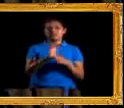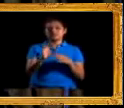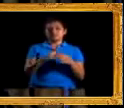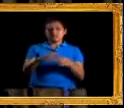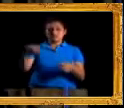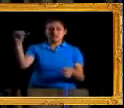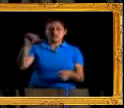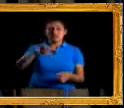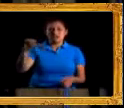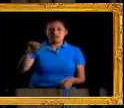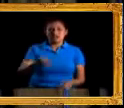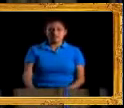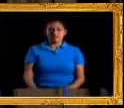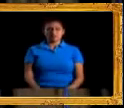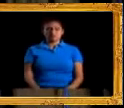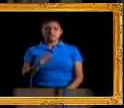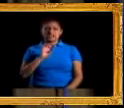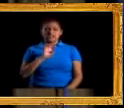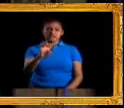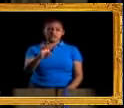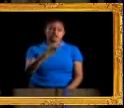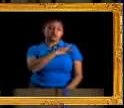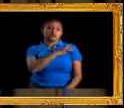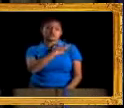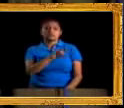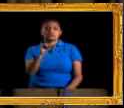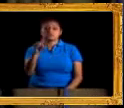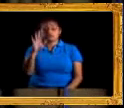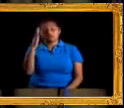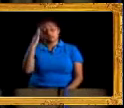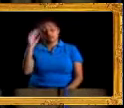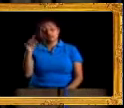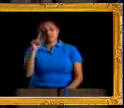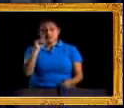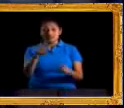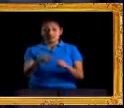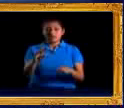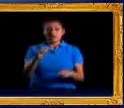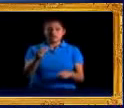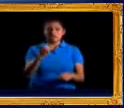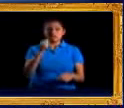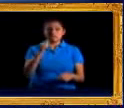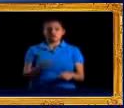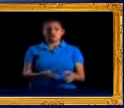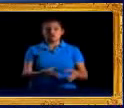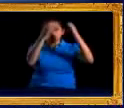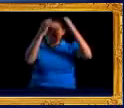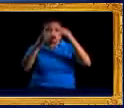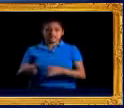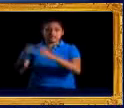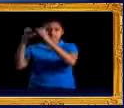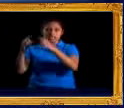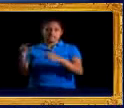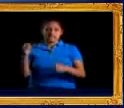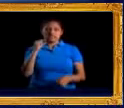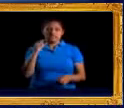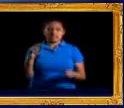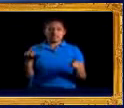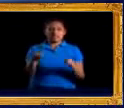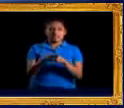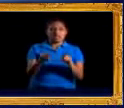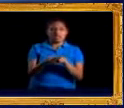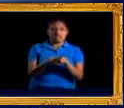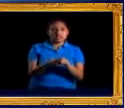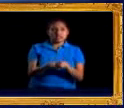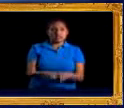de las riquezas. Usted sabe también que las Torres Gemelas fue una de las señales del caos económico mundial del World